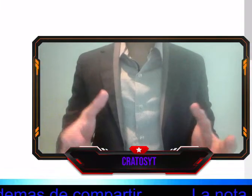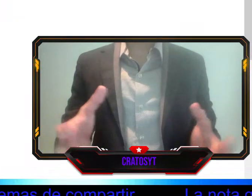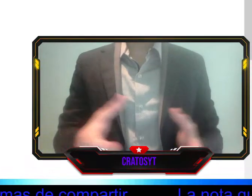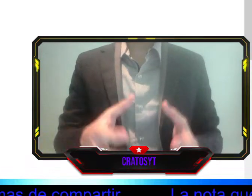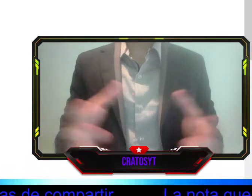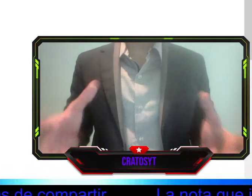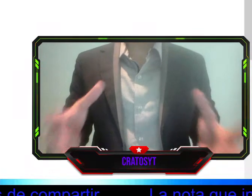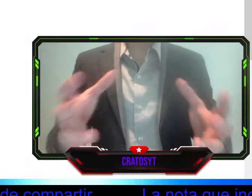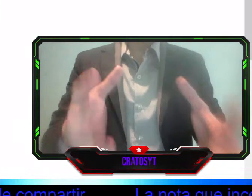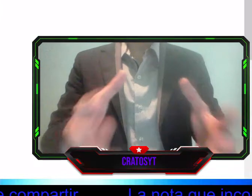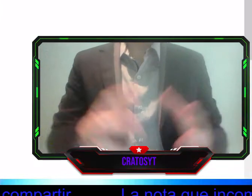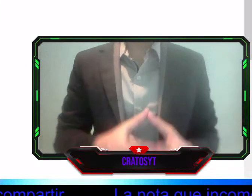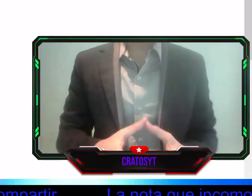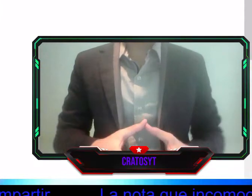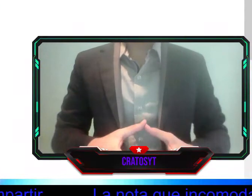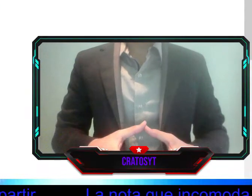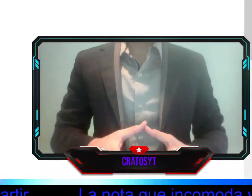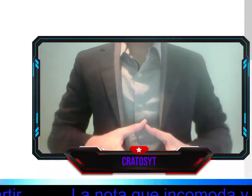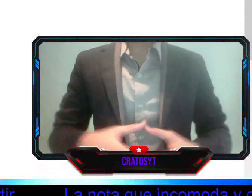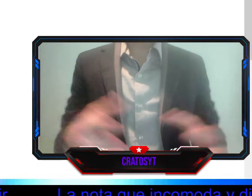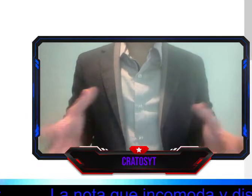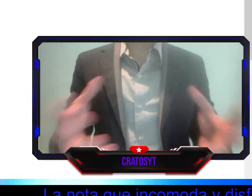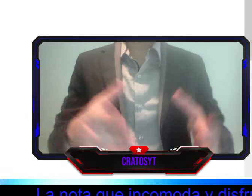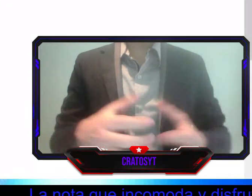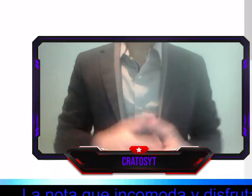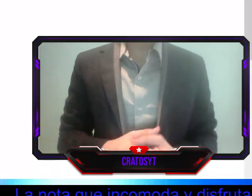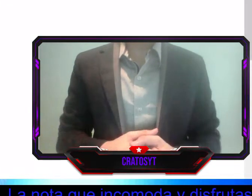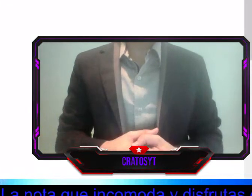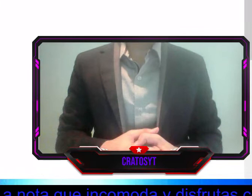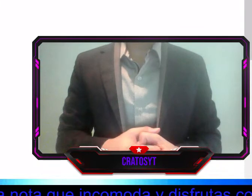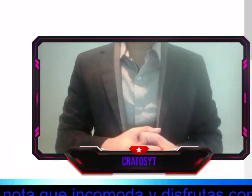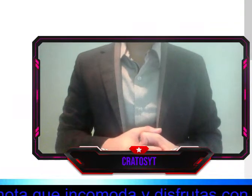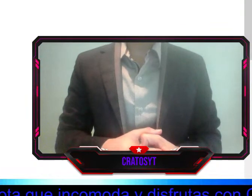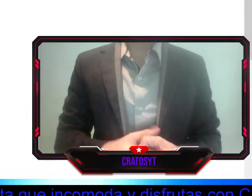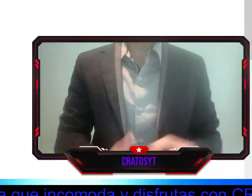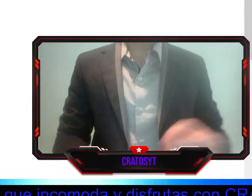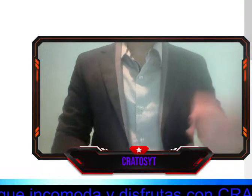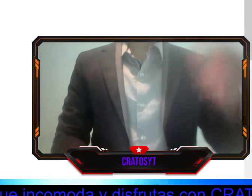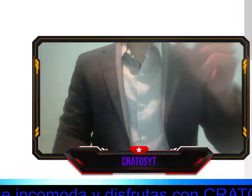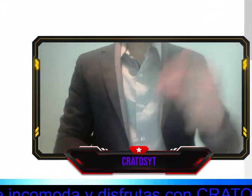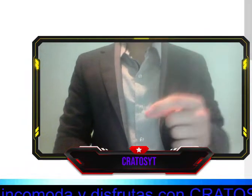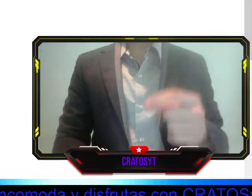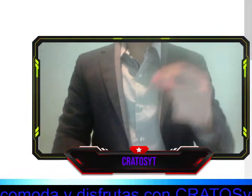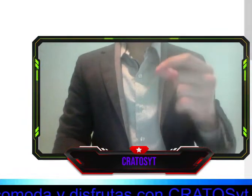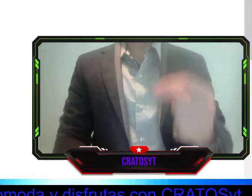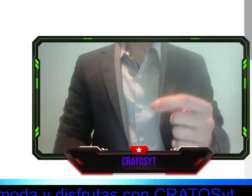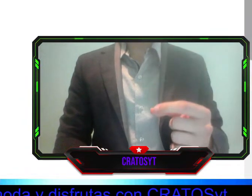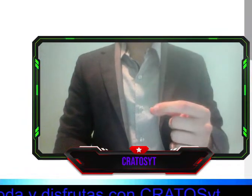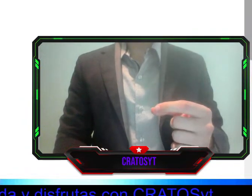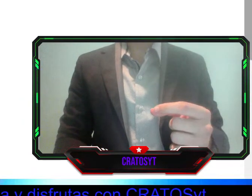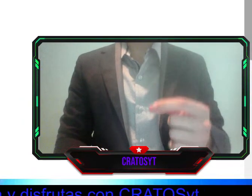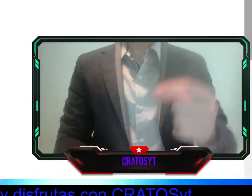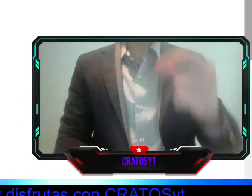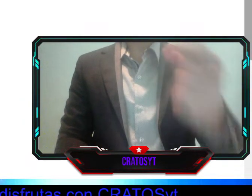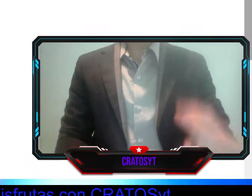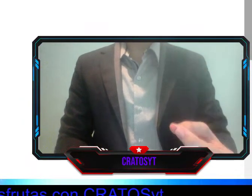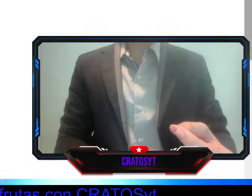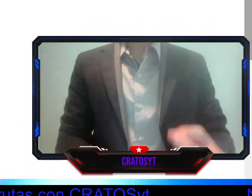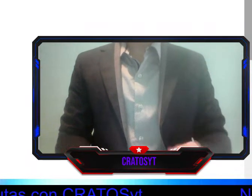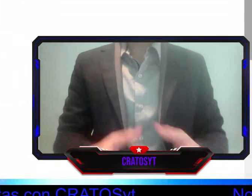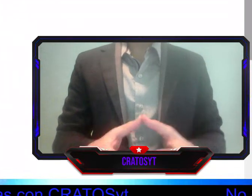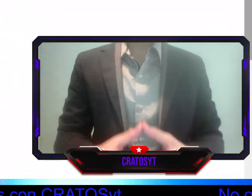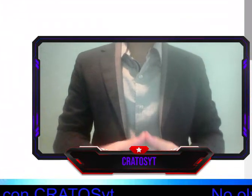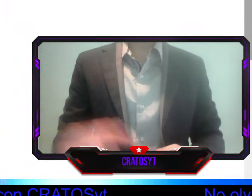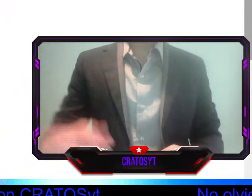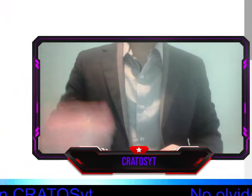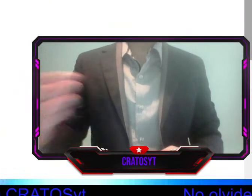mientras que eso no resolvía los problemas que tenían las personas que estaban afiliadas a tal sindicato. Y por eso que el día de hoy se está investigando esto, va